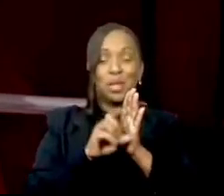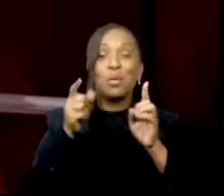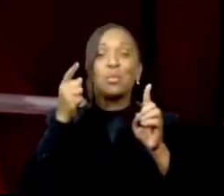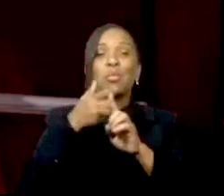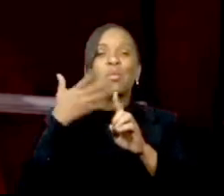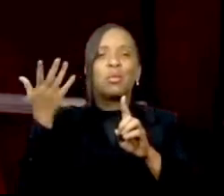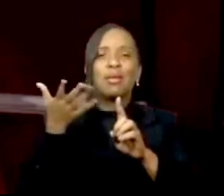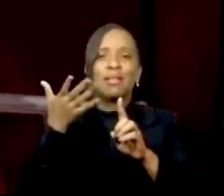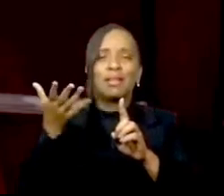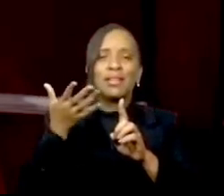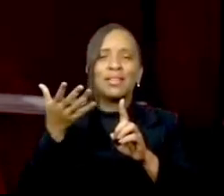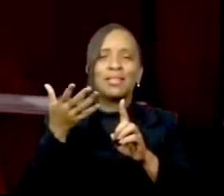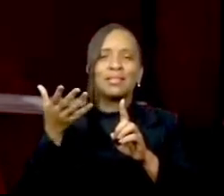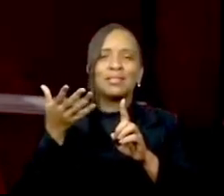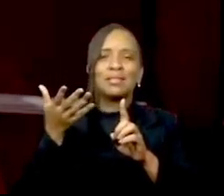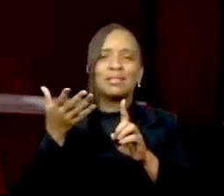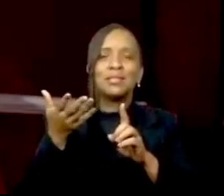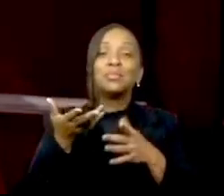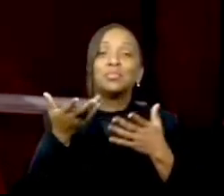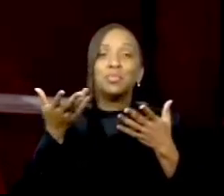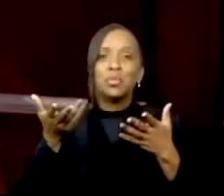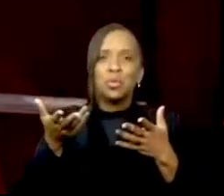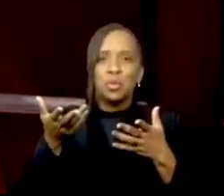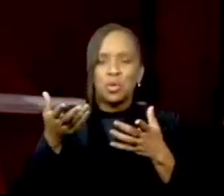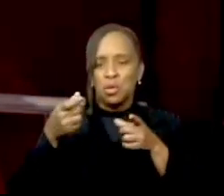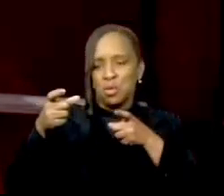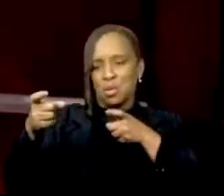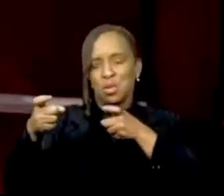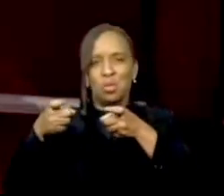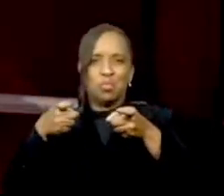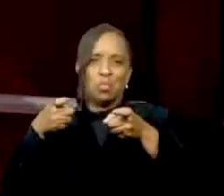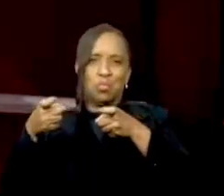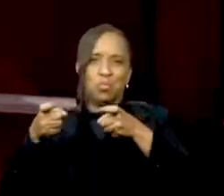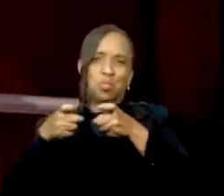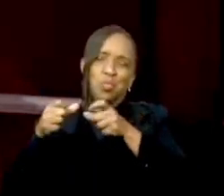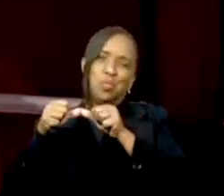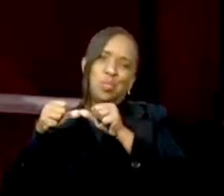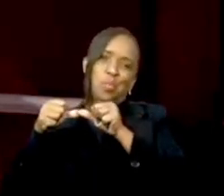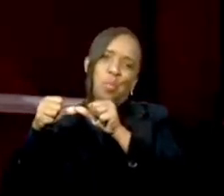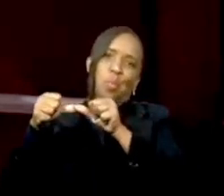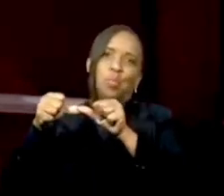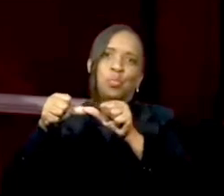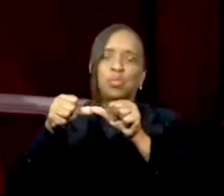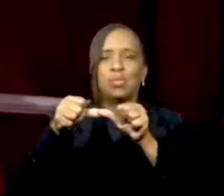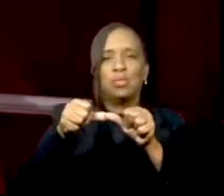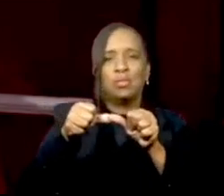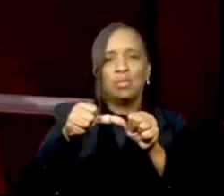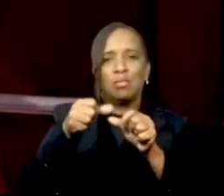poder cuyo sustento era la mega corrupción